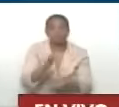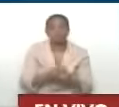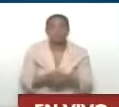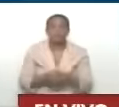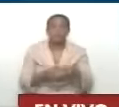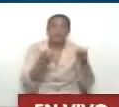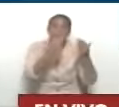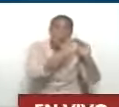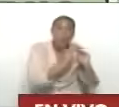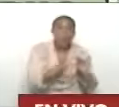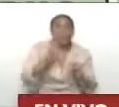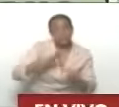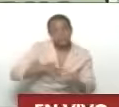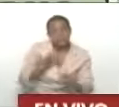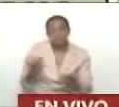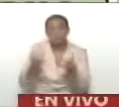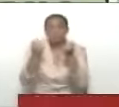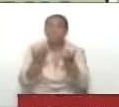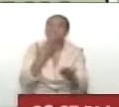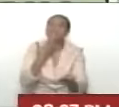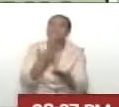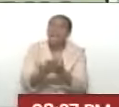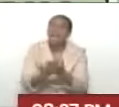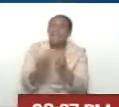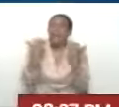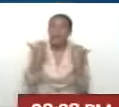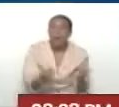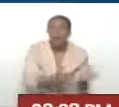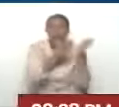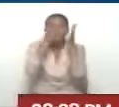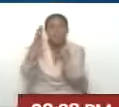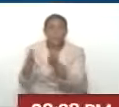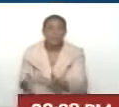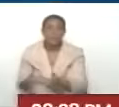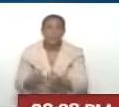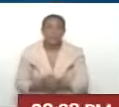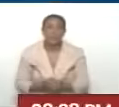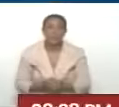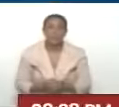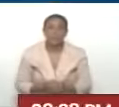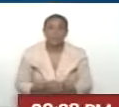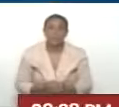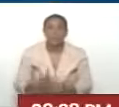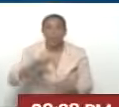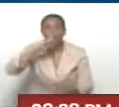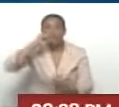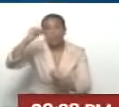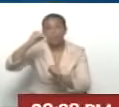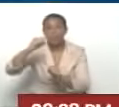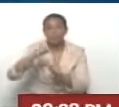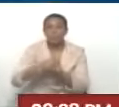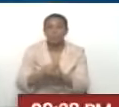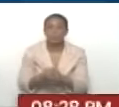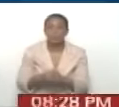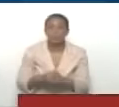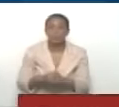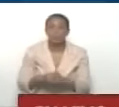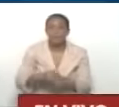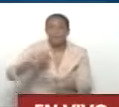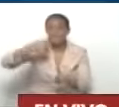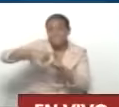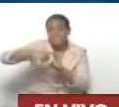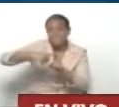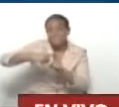gobierno. Jocelyn, muchas gracias, pues. Nos gracias, vamos ahora al otro segmento con Maduro.